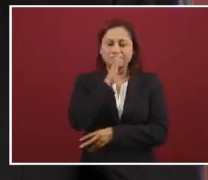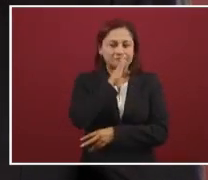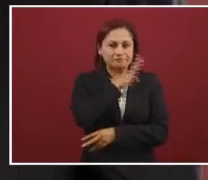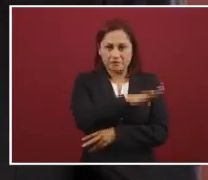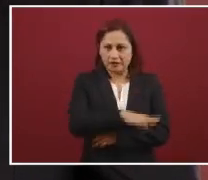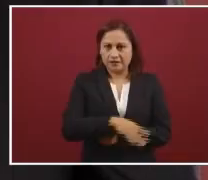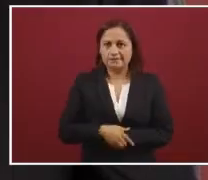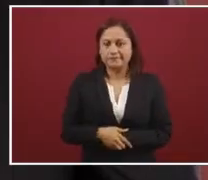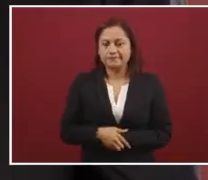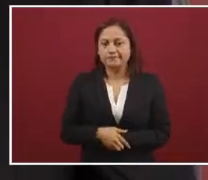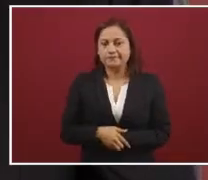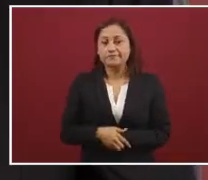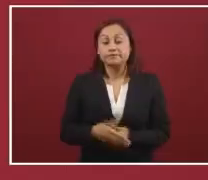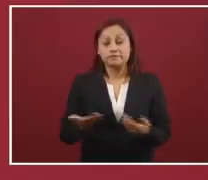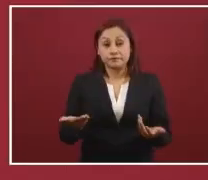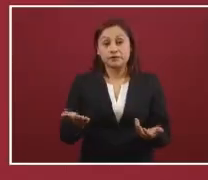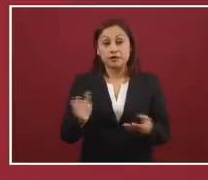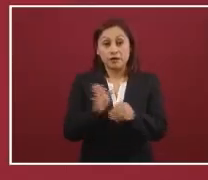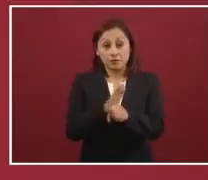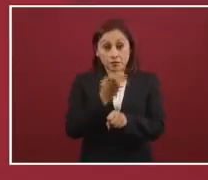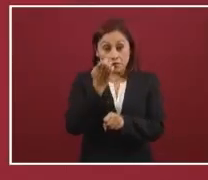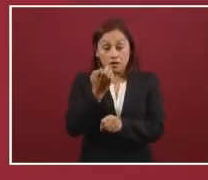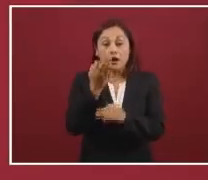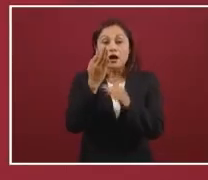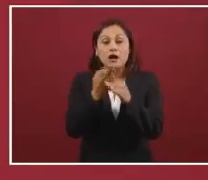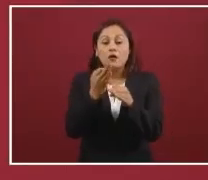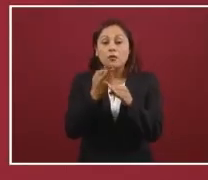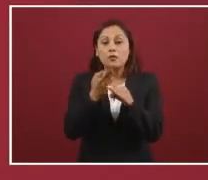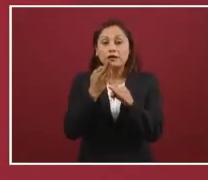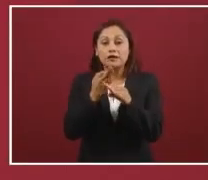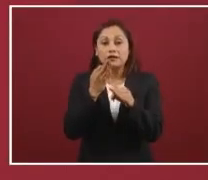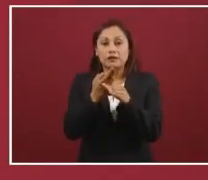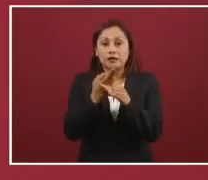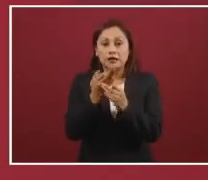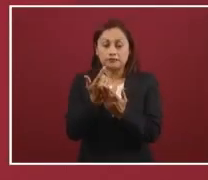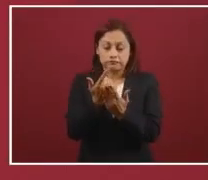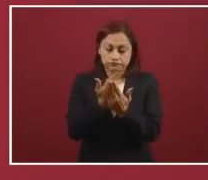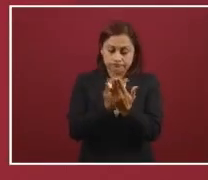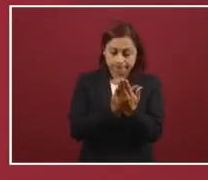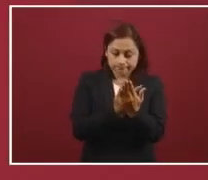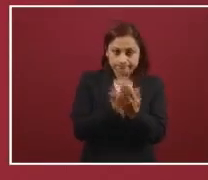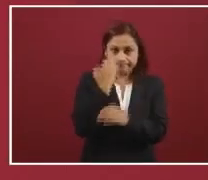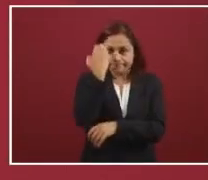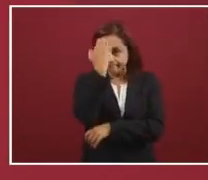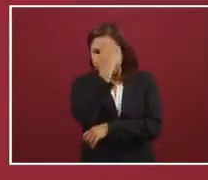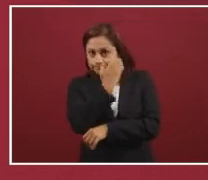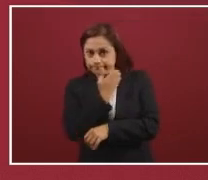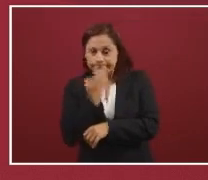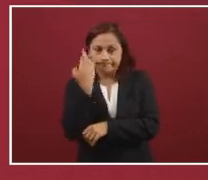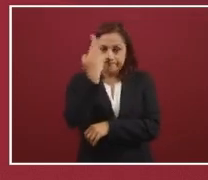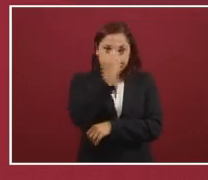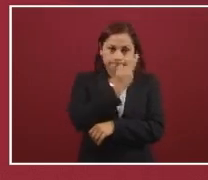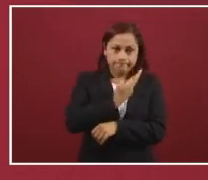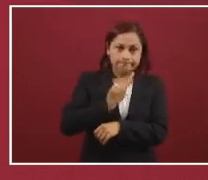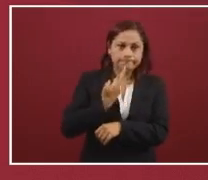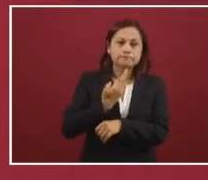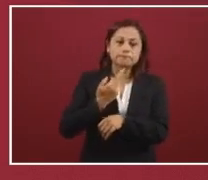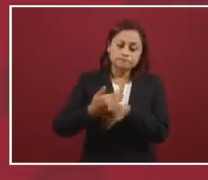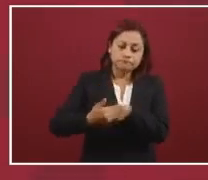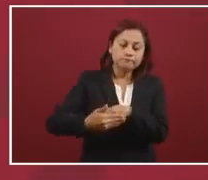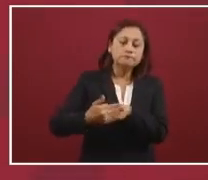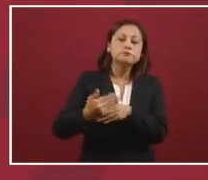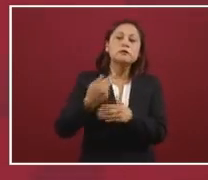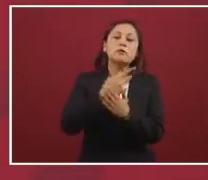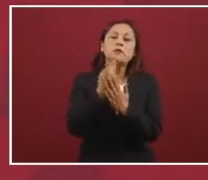eso se está haciendo una revisión para iniciar un programa nuevo de